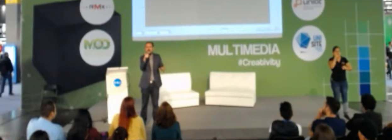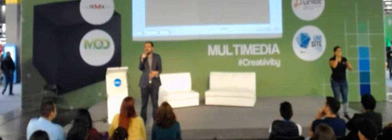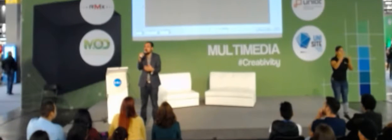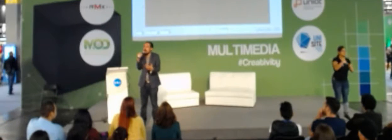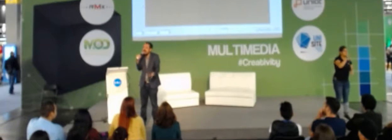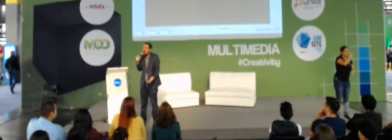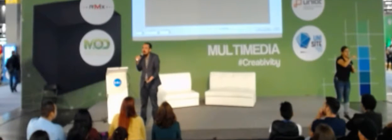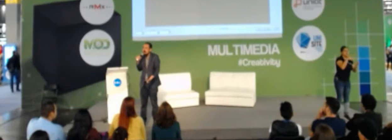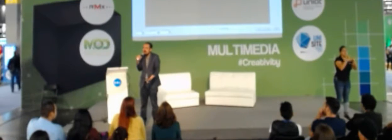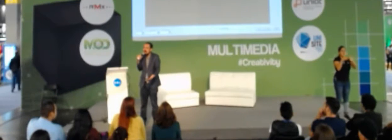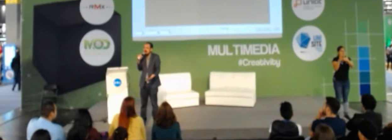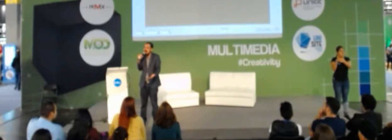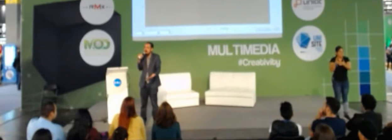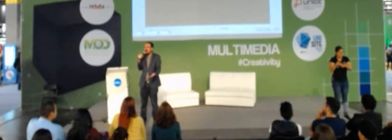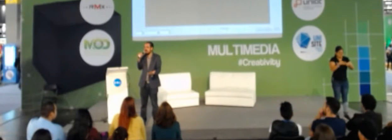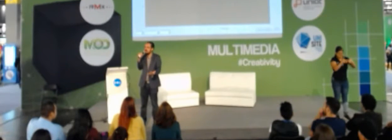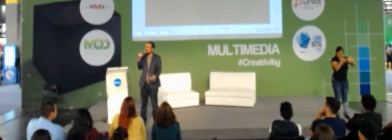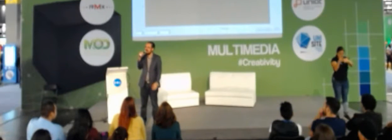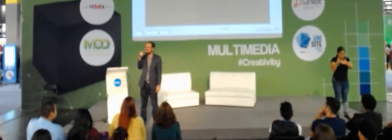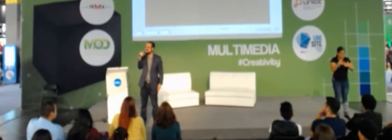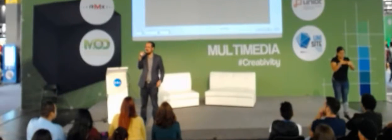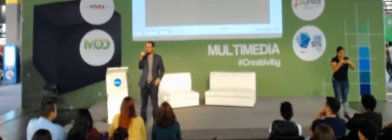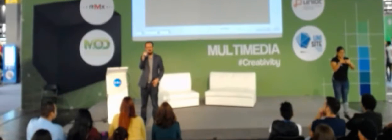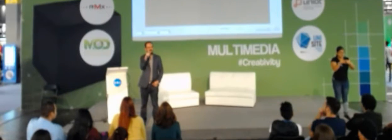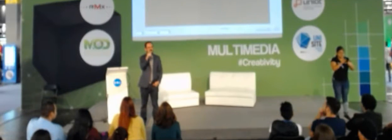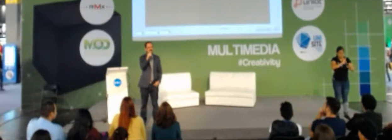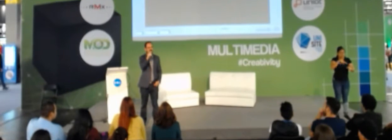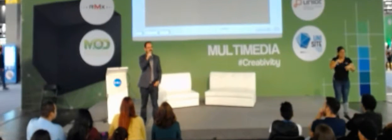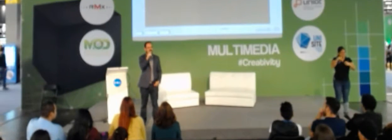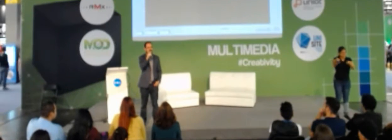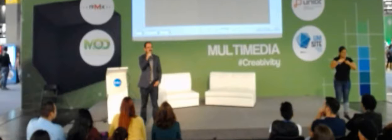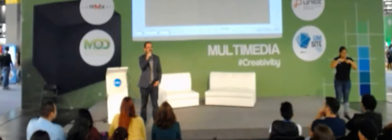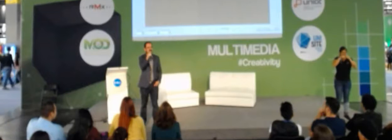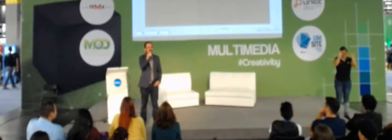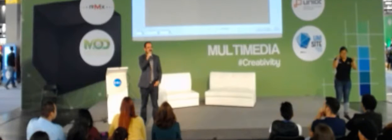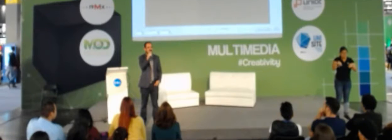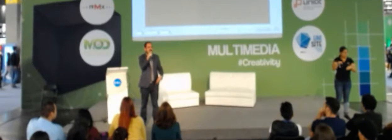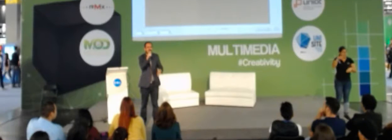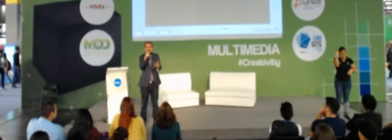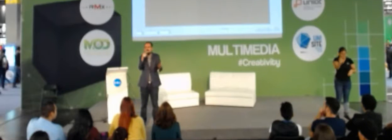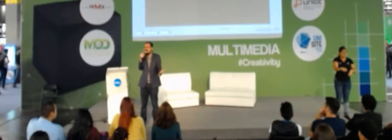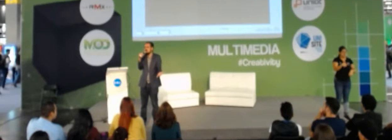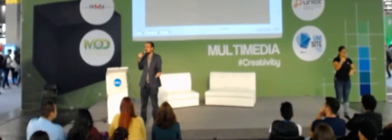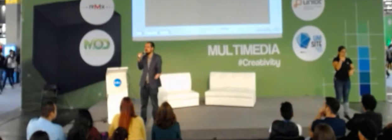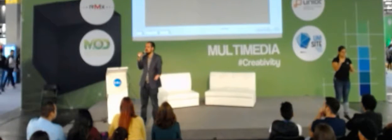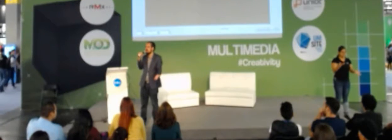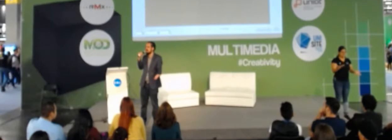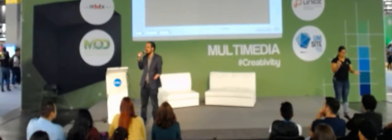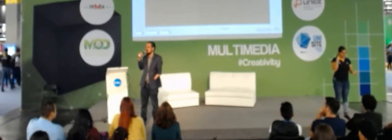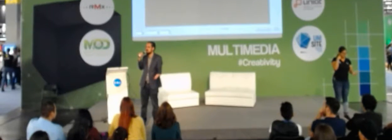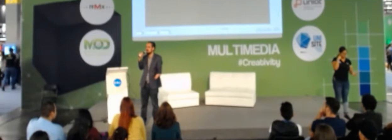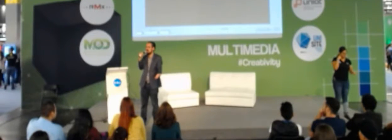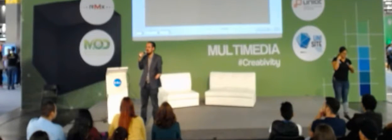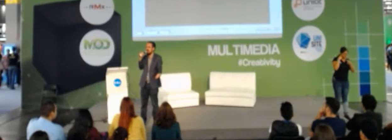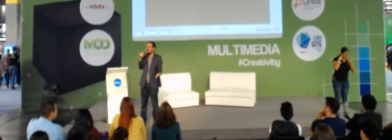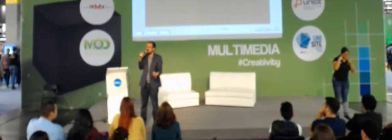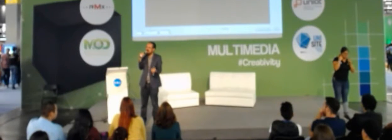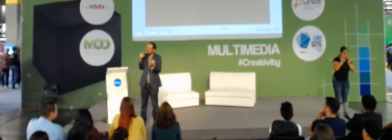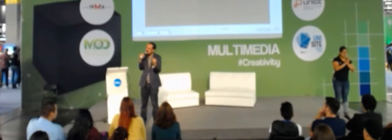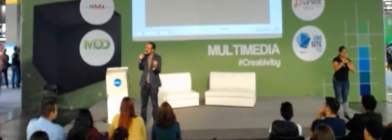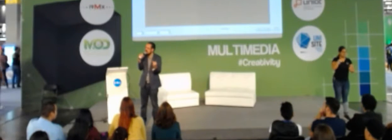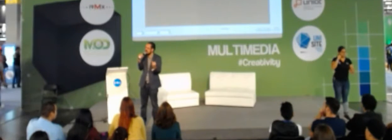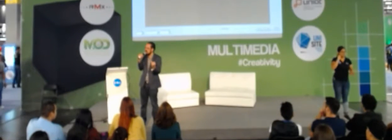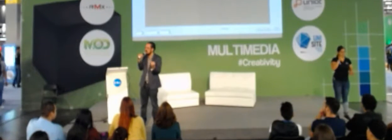otra, rogando para que te pudieras titular. Aquí la mayoría somos universitarios. ¿Te